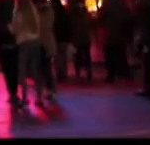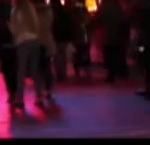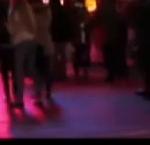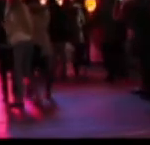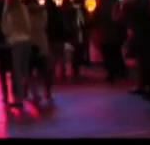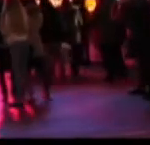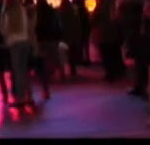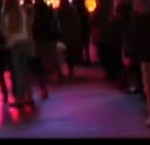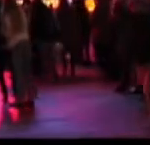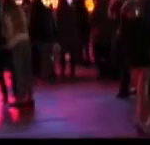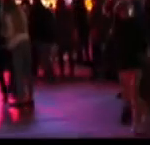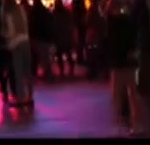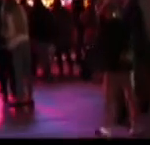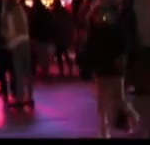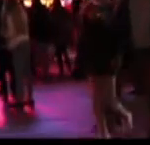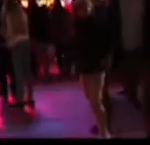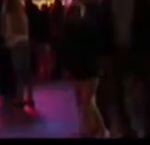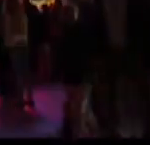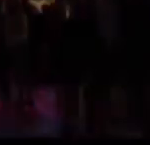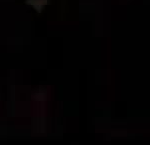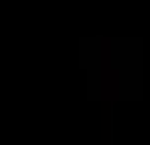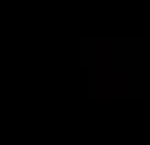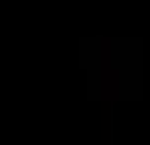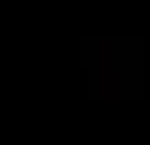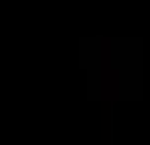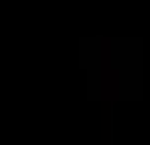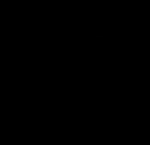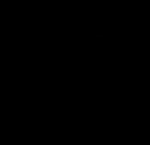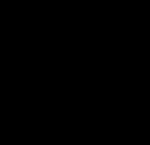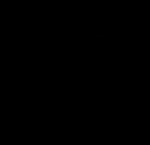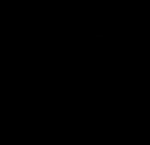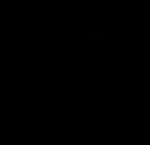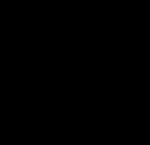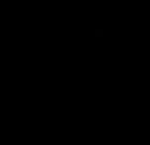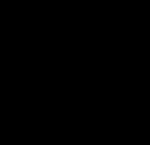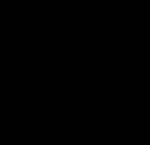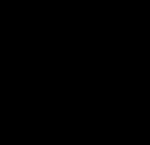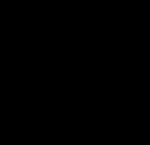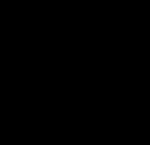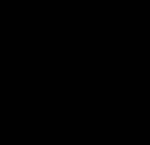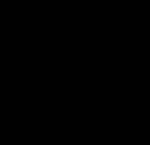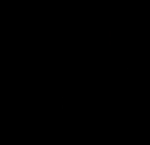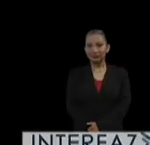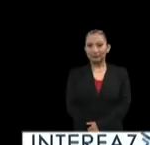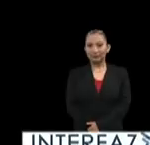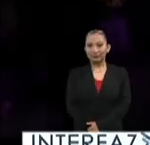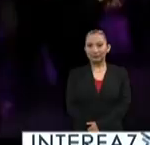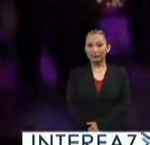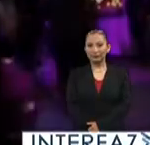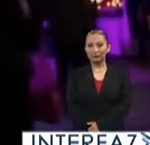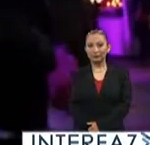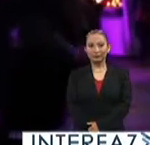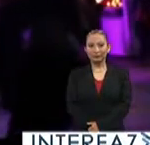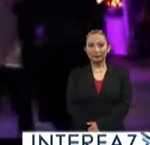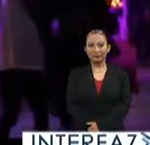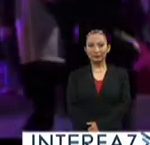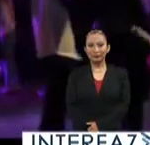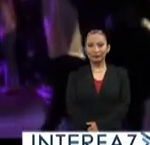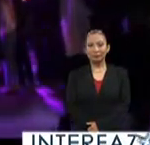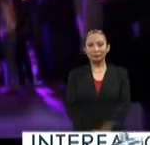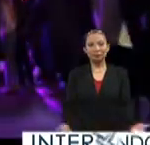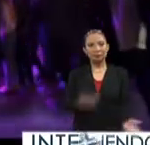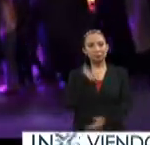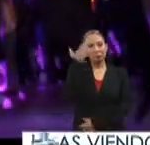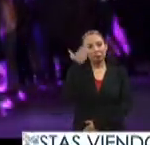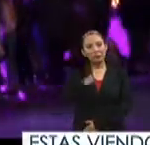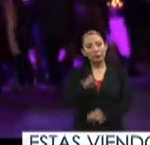personas, actores del cambio en una sociedad. ¿Por qué es importante aprender otro idioma? Pues